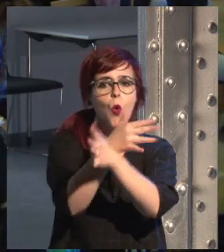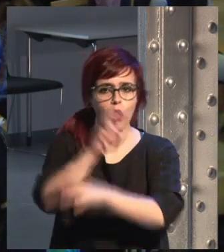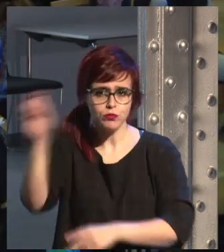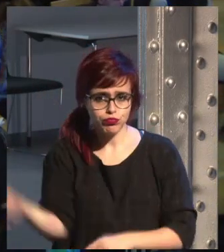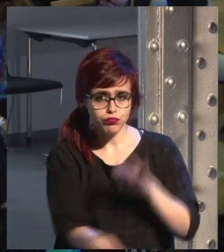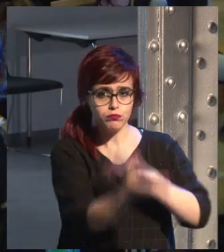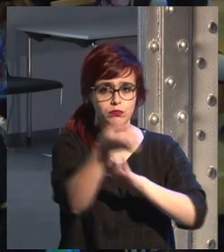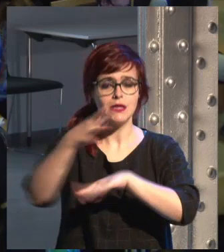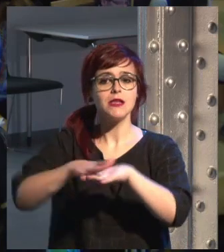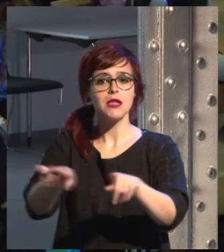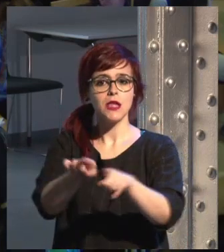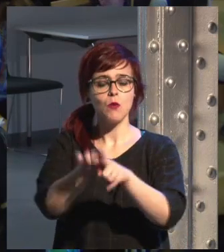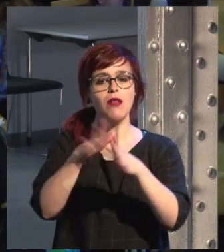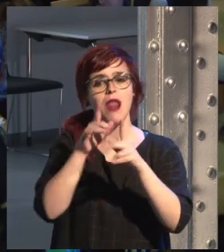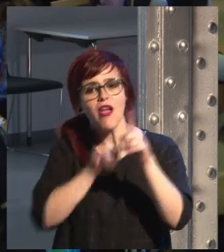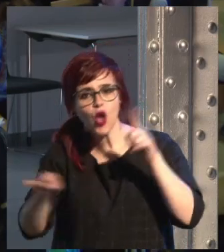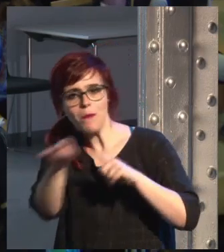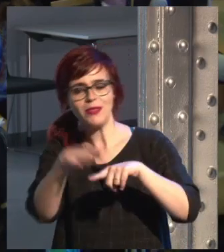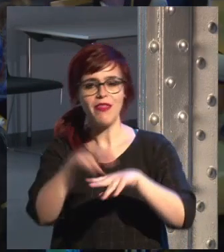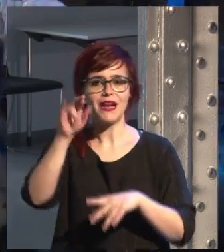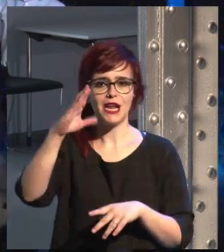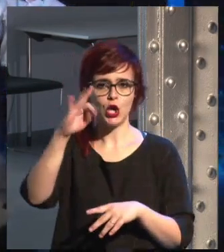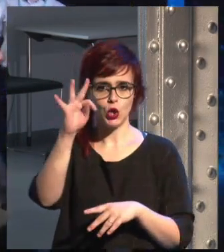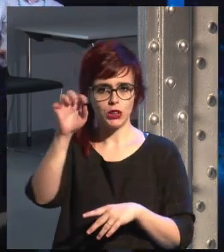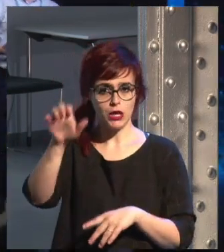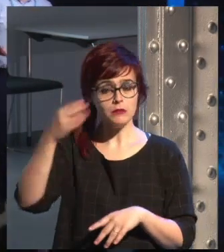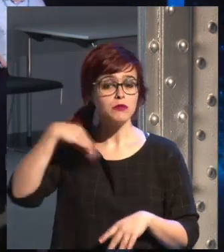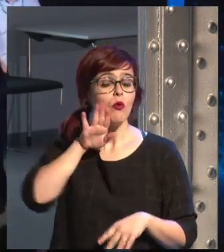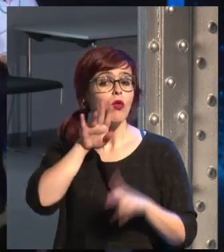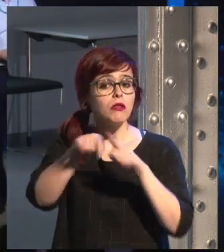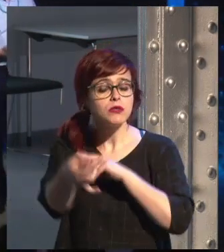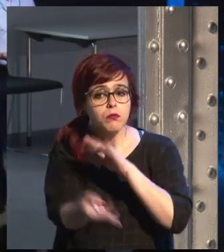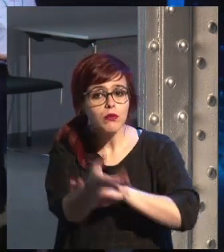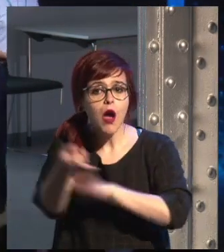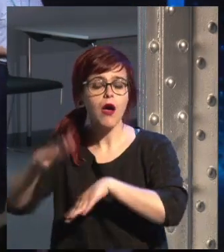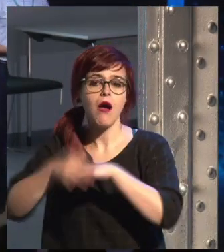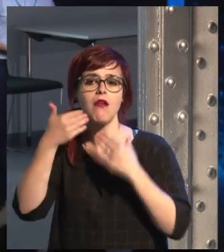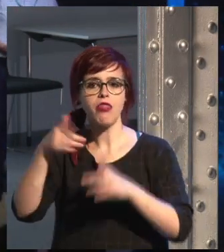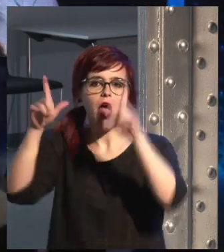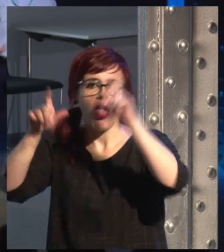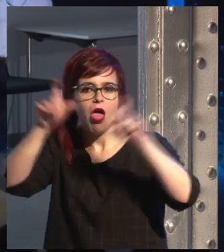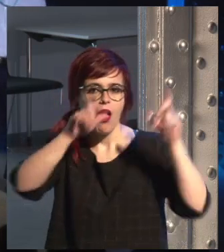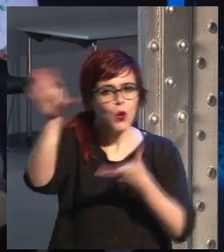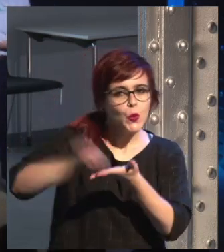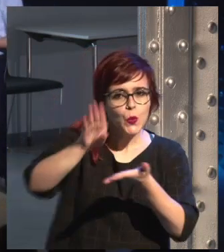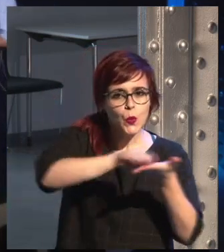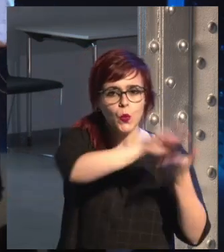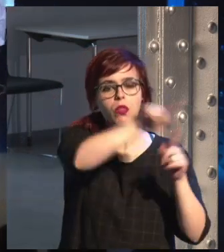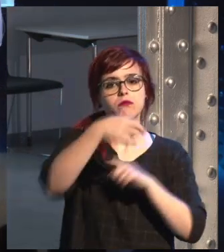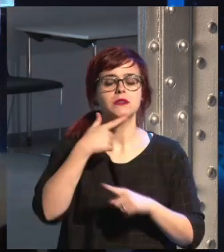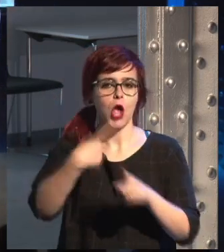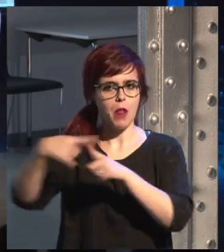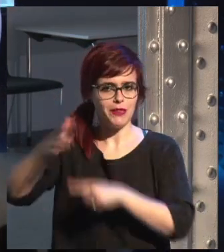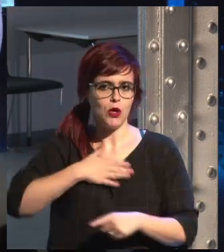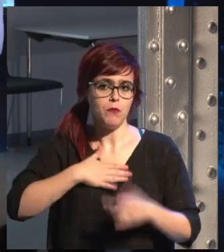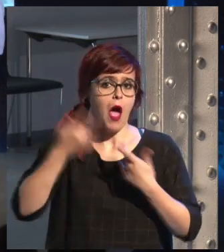el que vamos a ver ahora de la encomienda de Ricote, en el que se reconstruyan a través de infografía pues, elementos patrimoniales